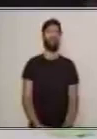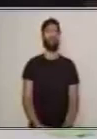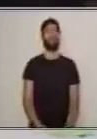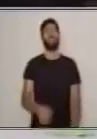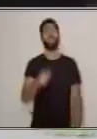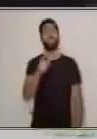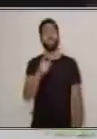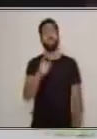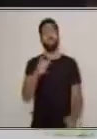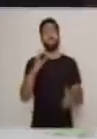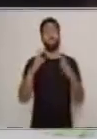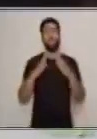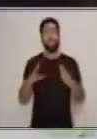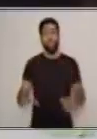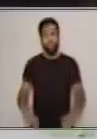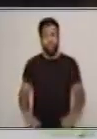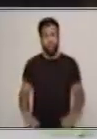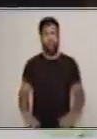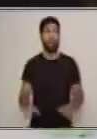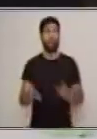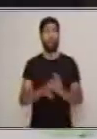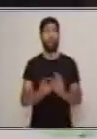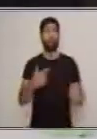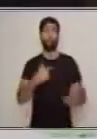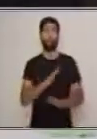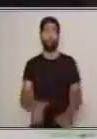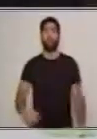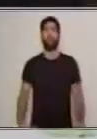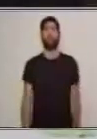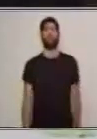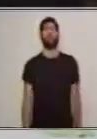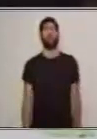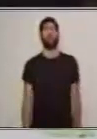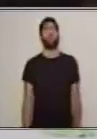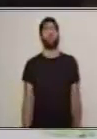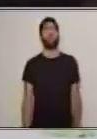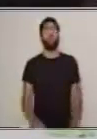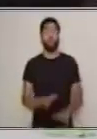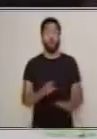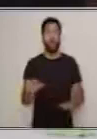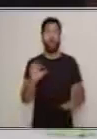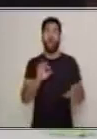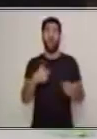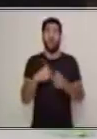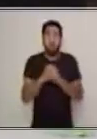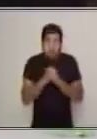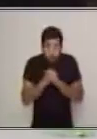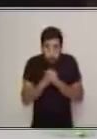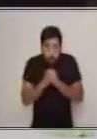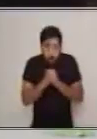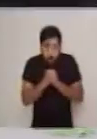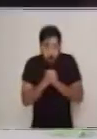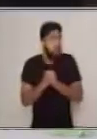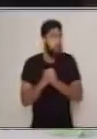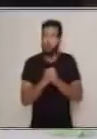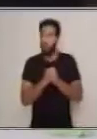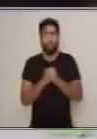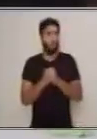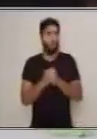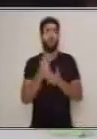también es manejar tu postura. No puedes estar solo erguido en un solo lugar o encorvado,